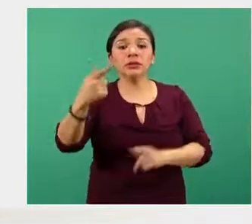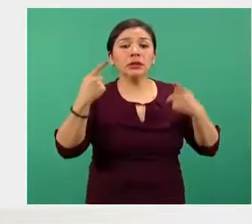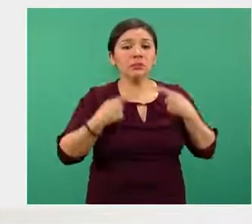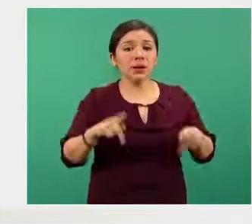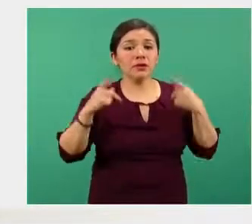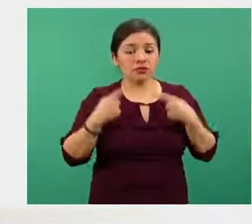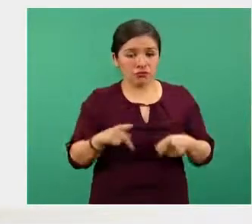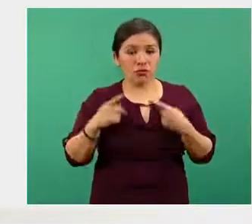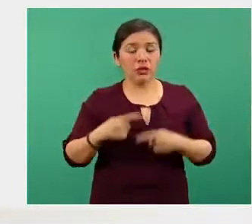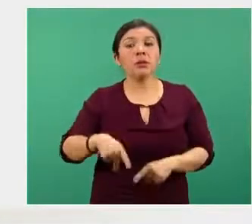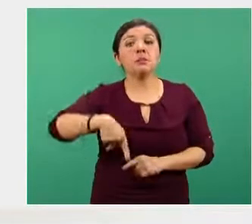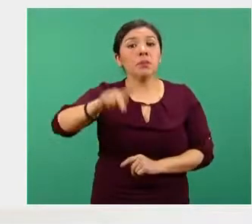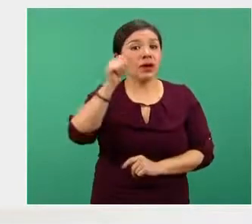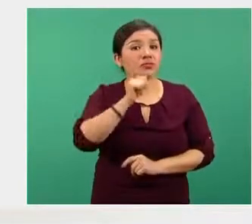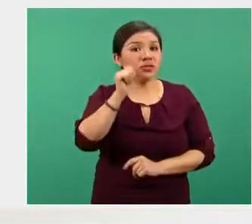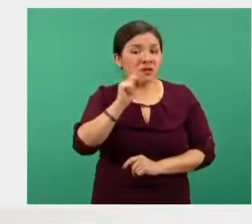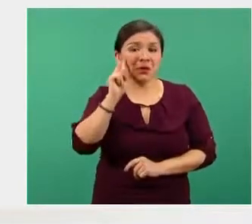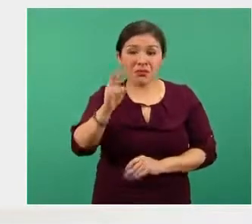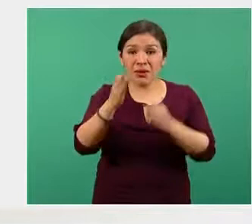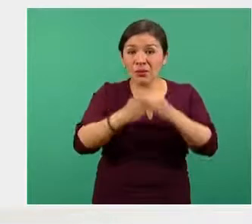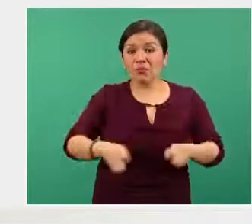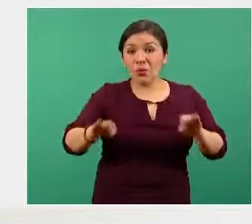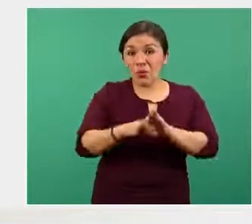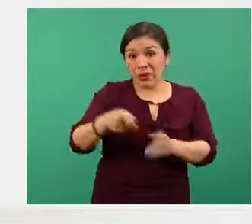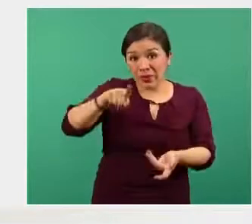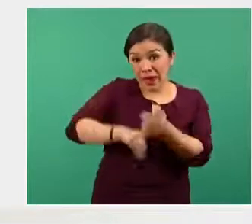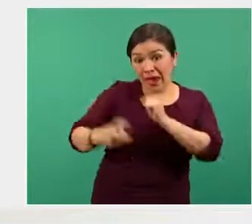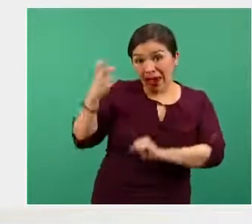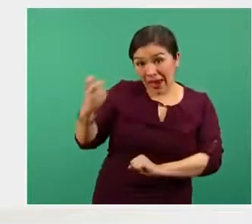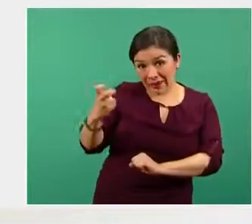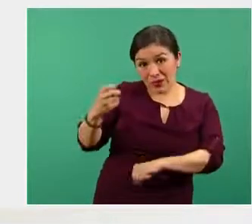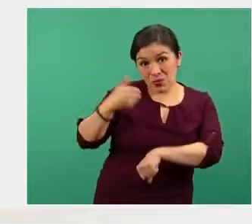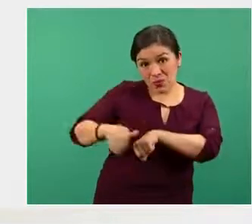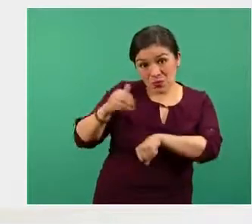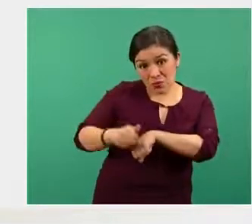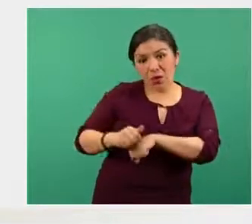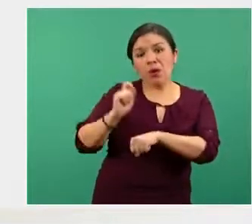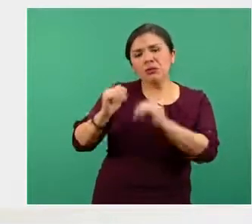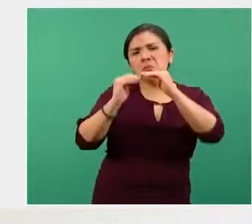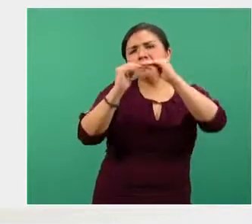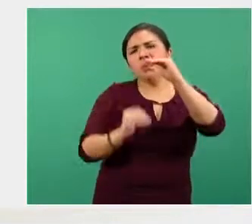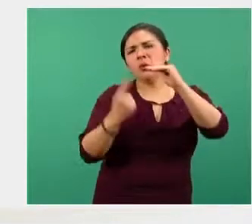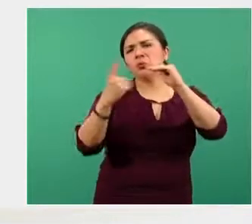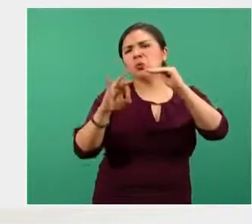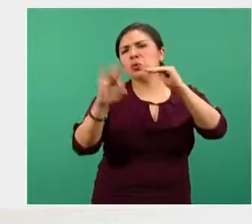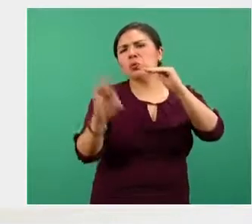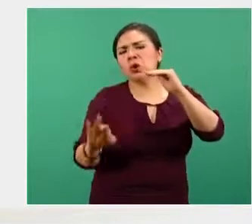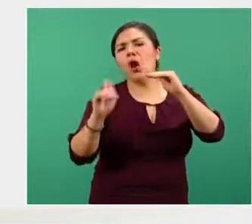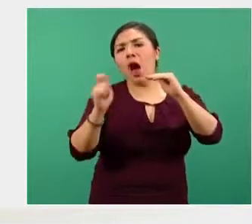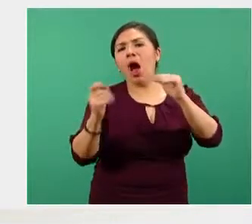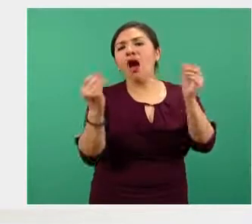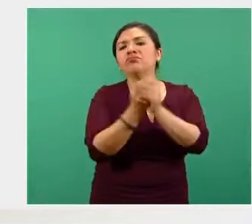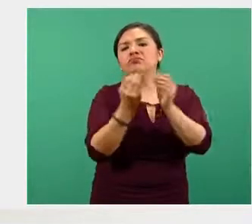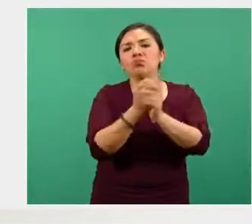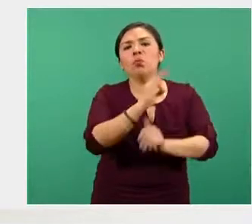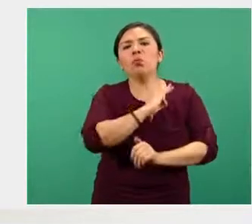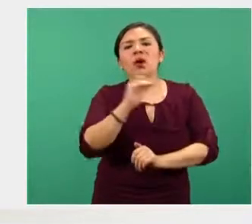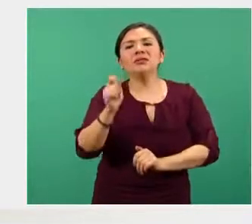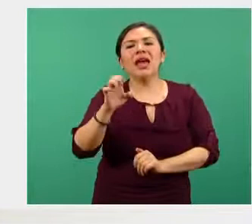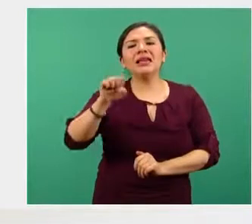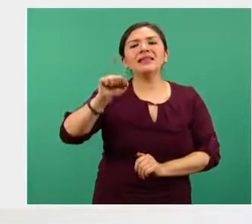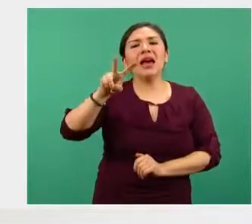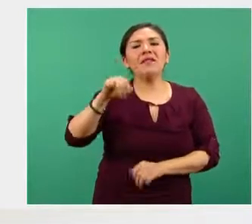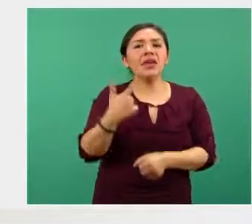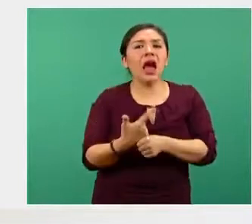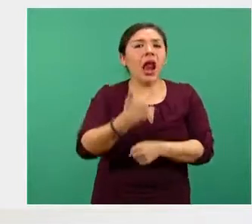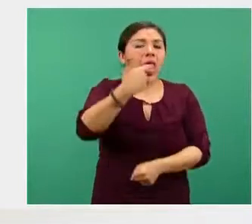12.597. Sin embargo, siempre destacamos que de este gran total, menos del 1% se clasificaron como ESAVIS